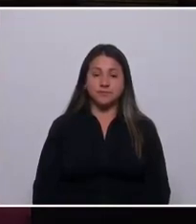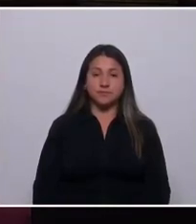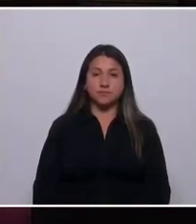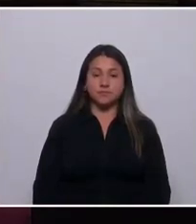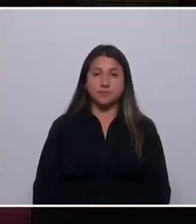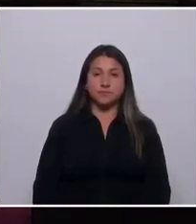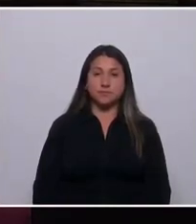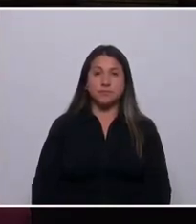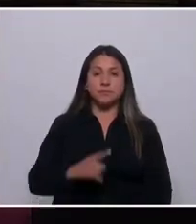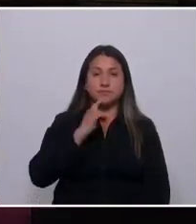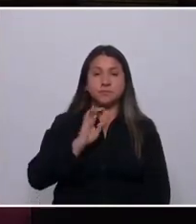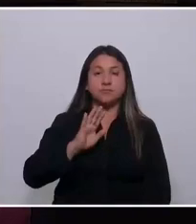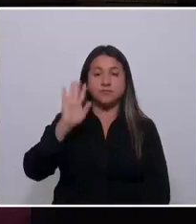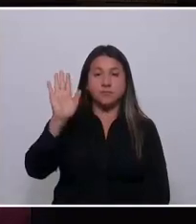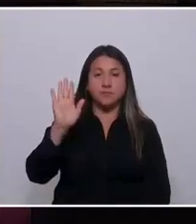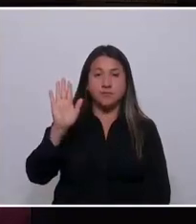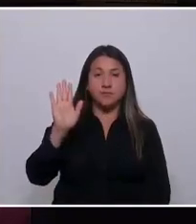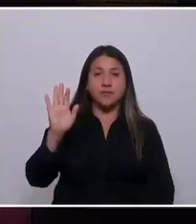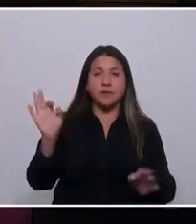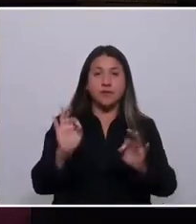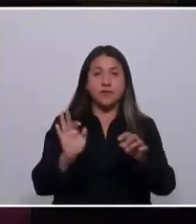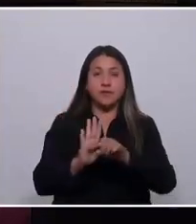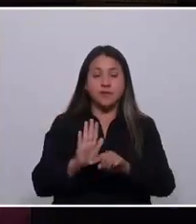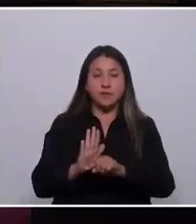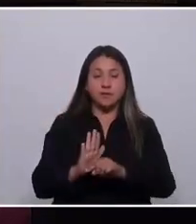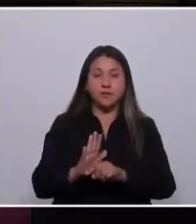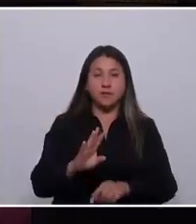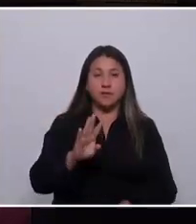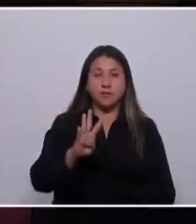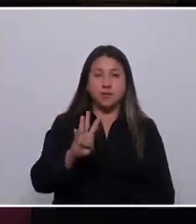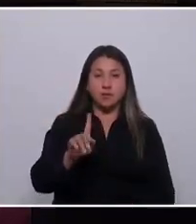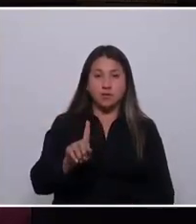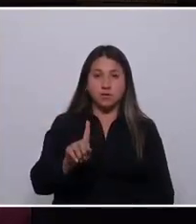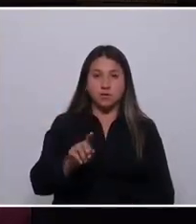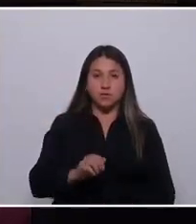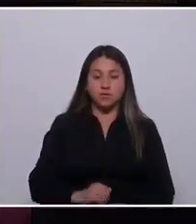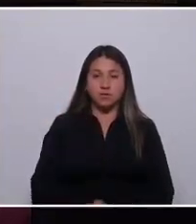Se ofrece la palabra respecto de la indicación número 41.